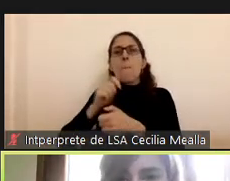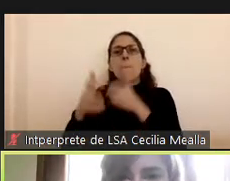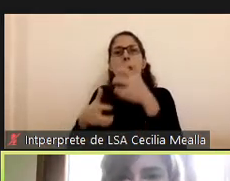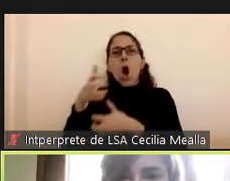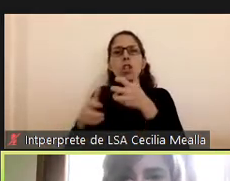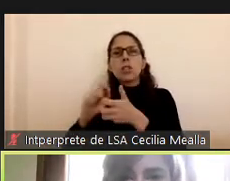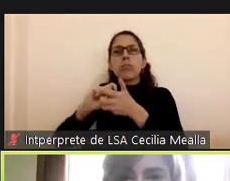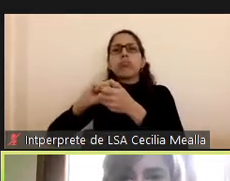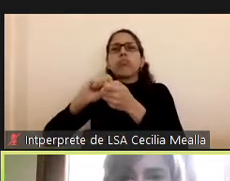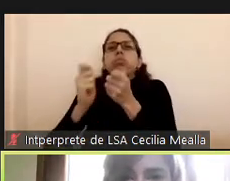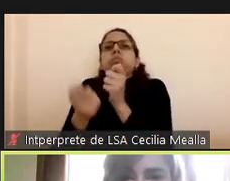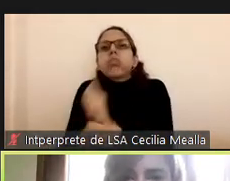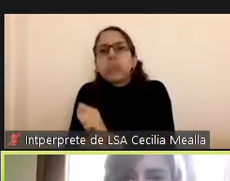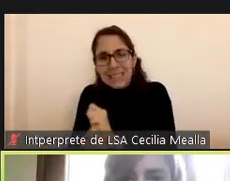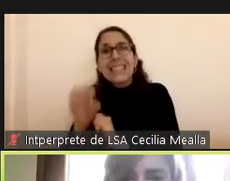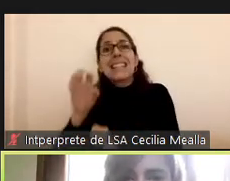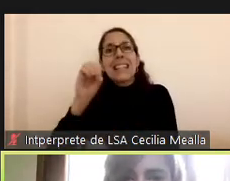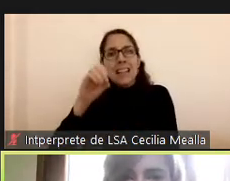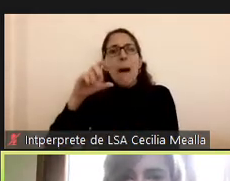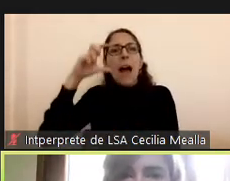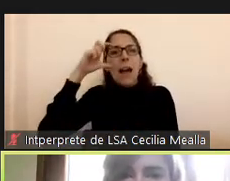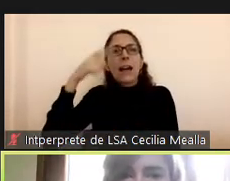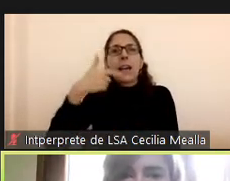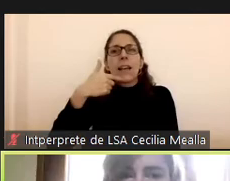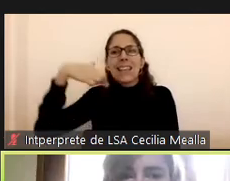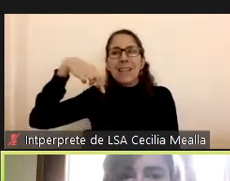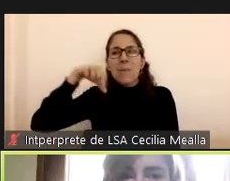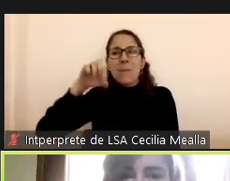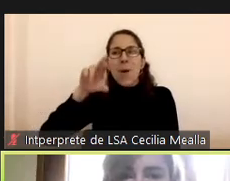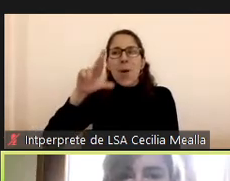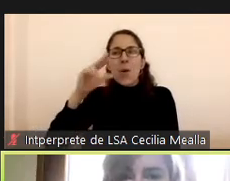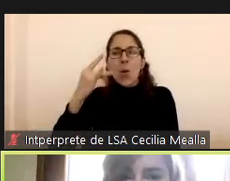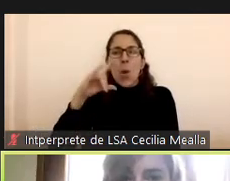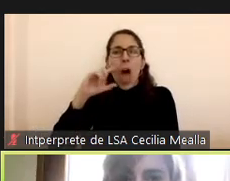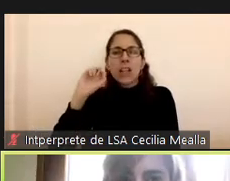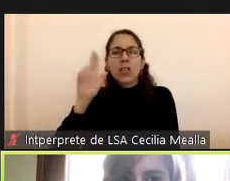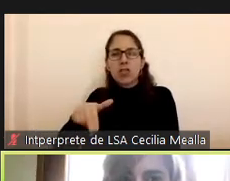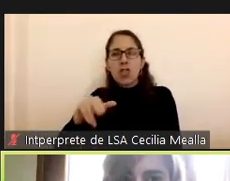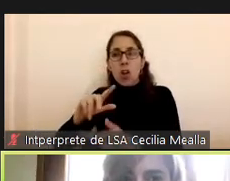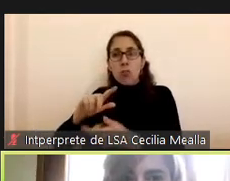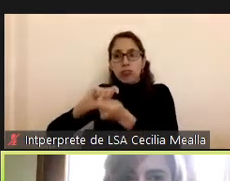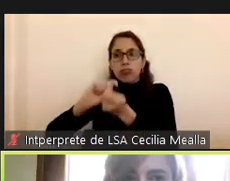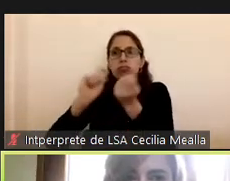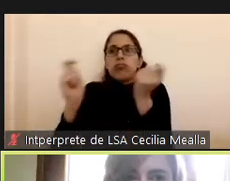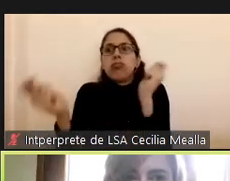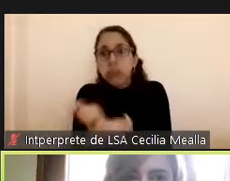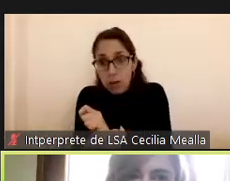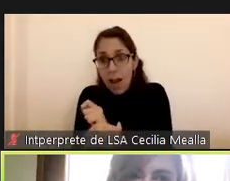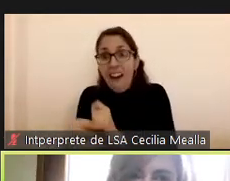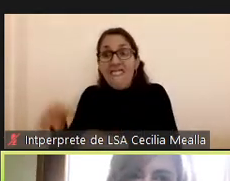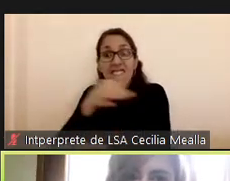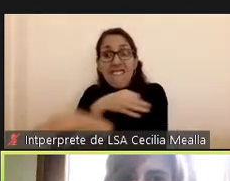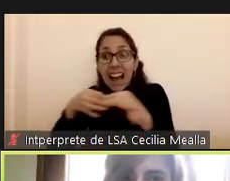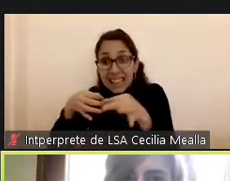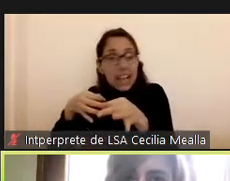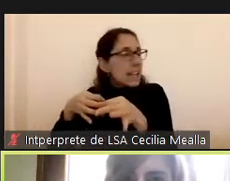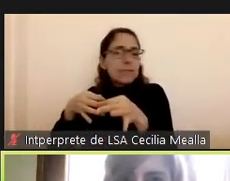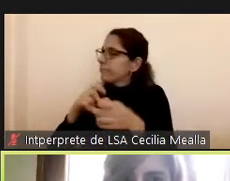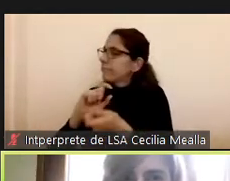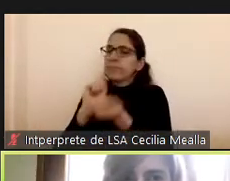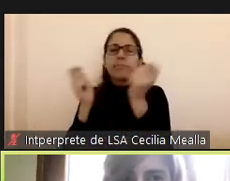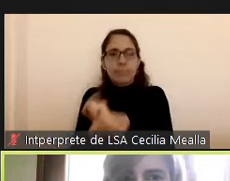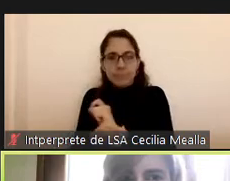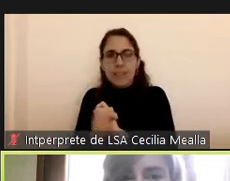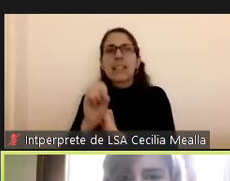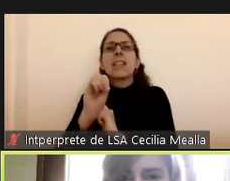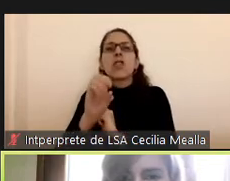esporulación, justamente, se transforma en un esporo, ¿sí? Que es esta estructura, digamos, un esquema de